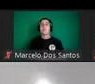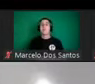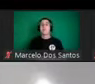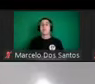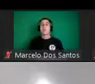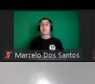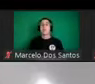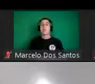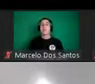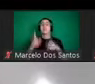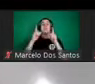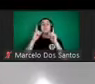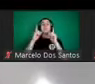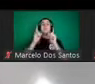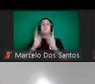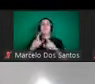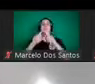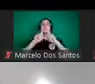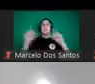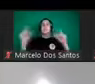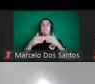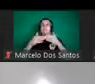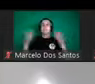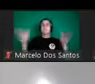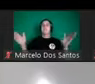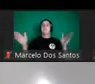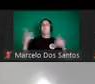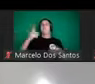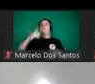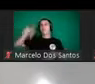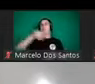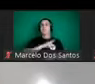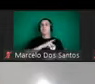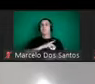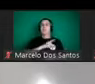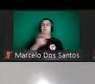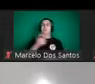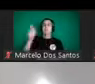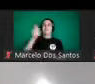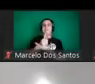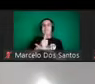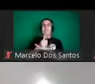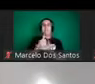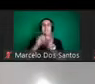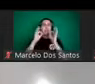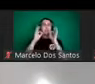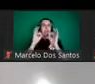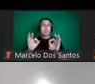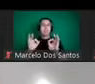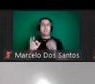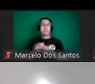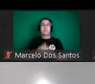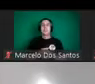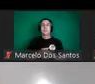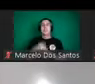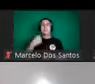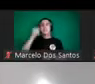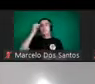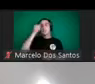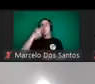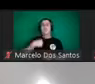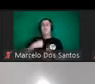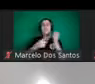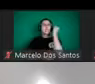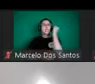de apertura hacia la ciudadanía con un enfoque de participación ciudadana para que todos nuestros servicios y todas nuestras instituciones estén de una